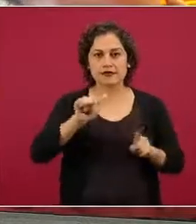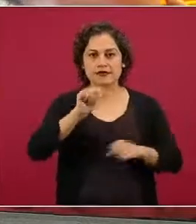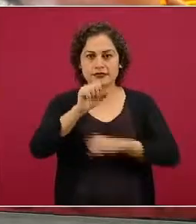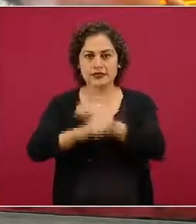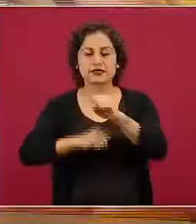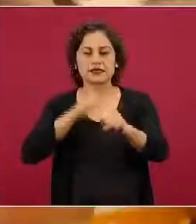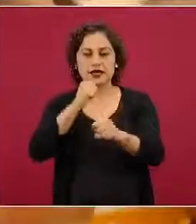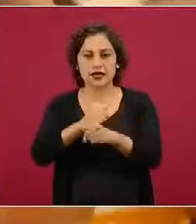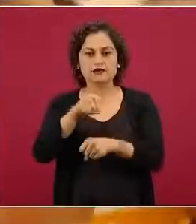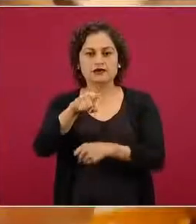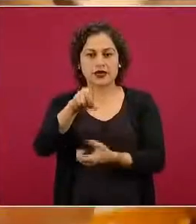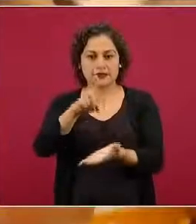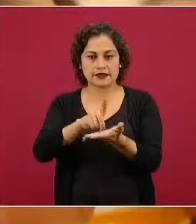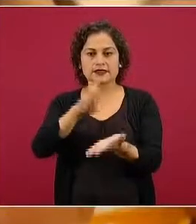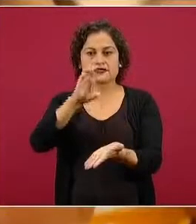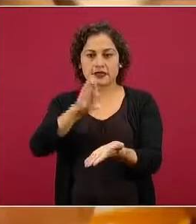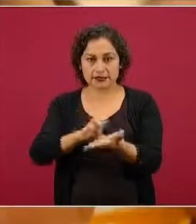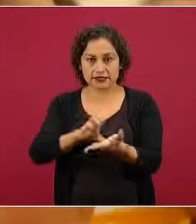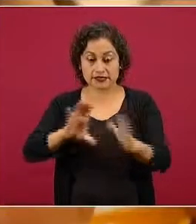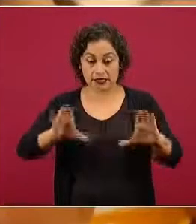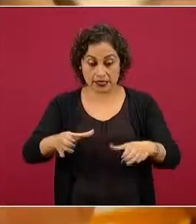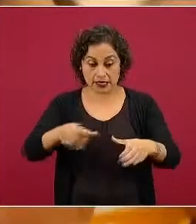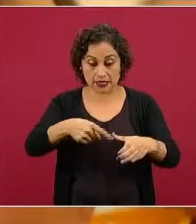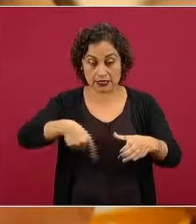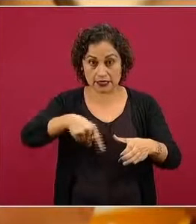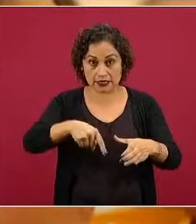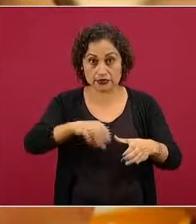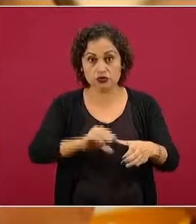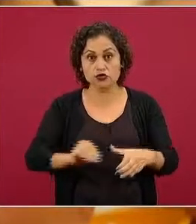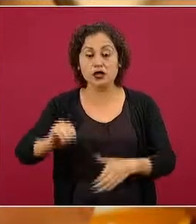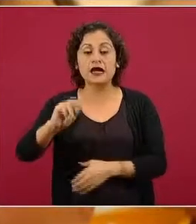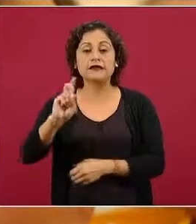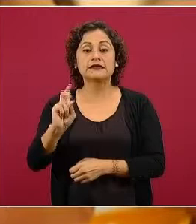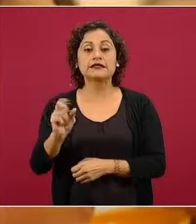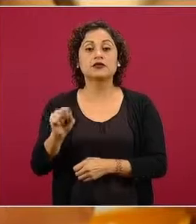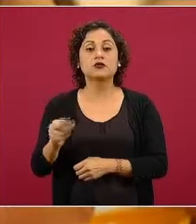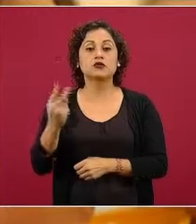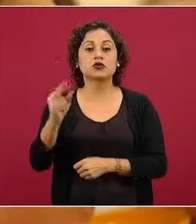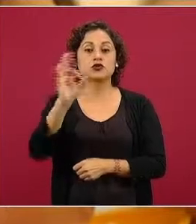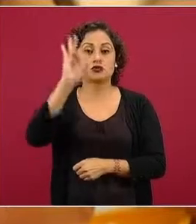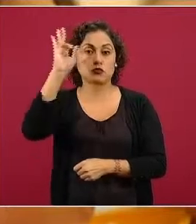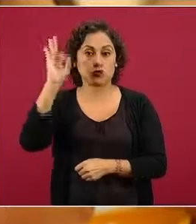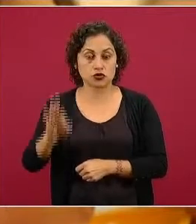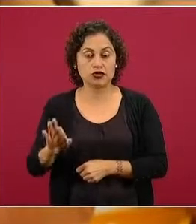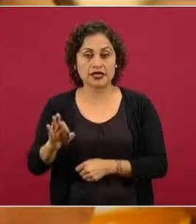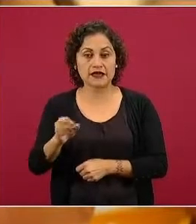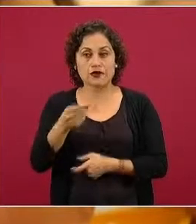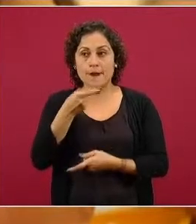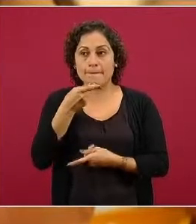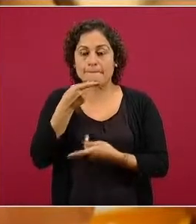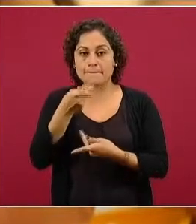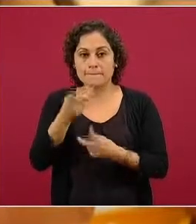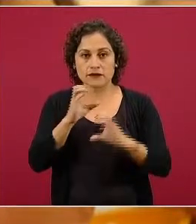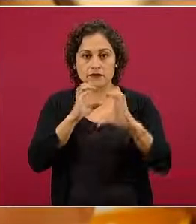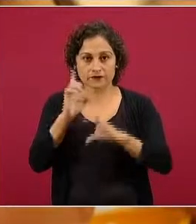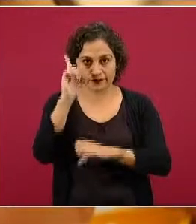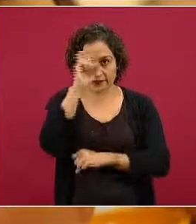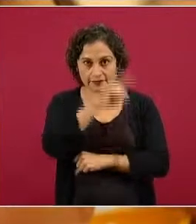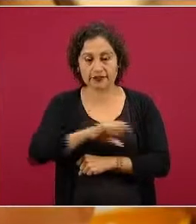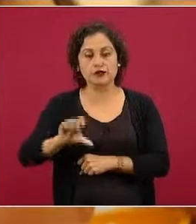con discapacidad. De estos, el 30.2% tiene dificultad para hablar o comunicarse y